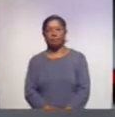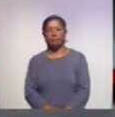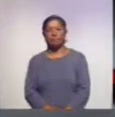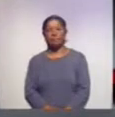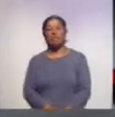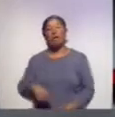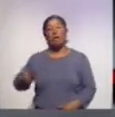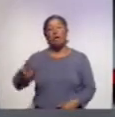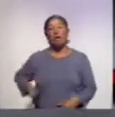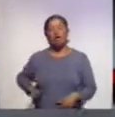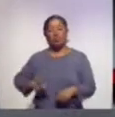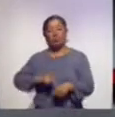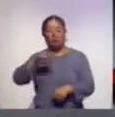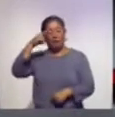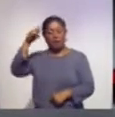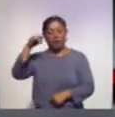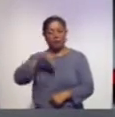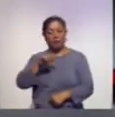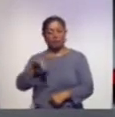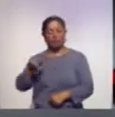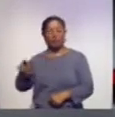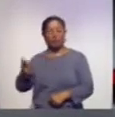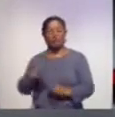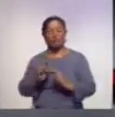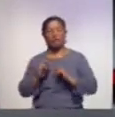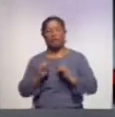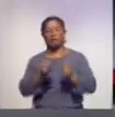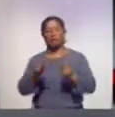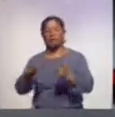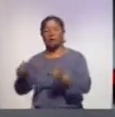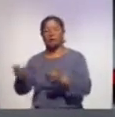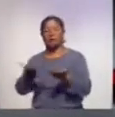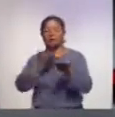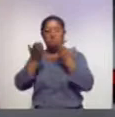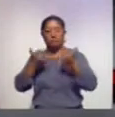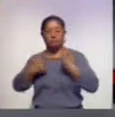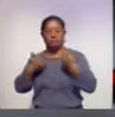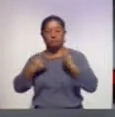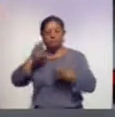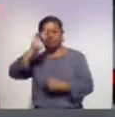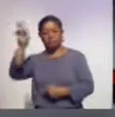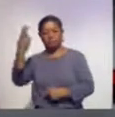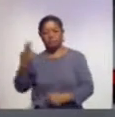Encabeza el gobernador Marco Mena entrega de credenciales de descuento a estudiantes universitarios.